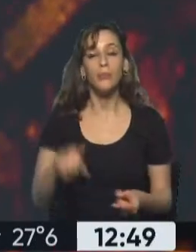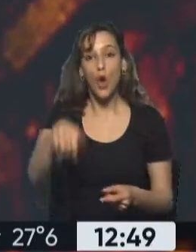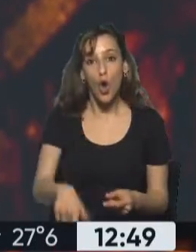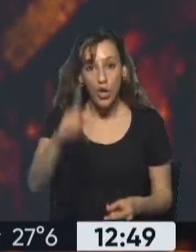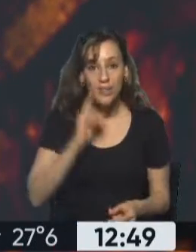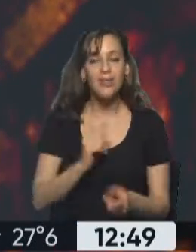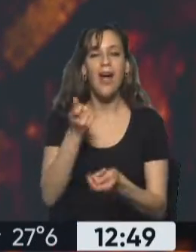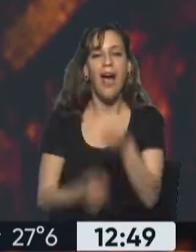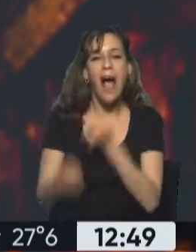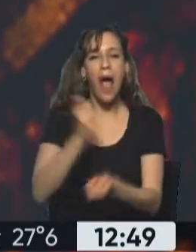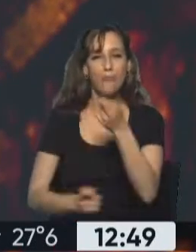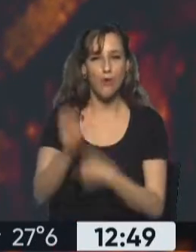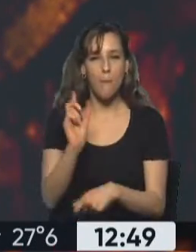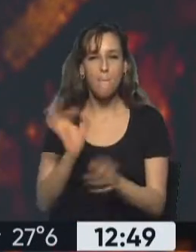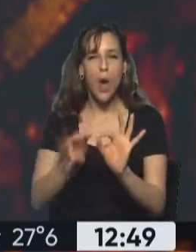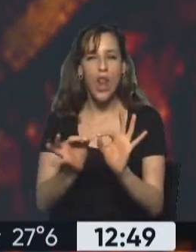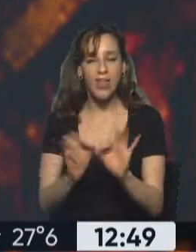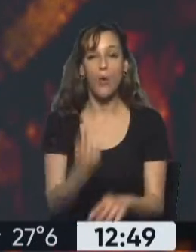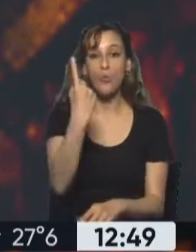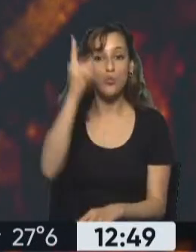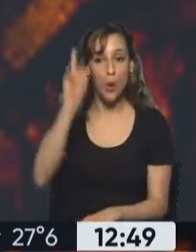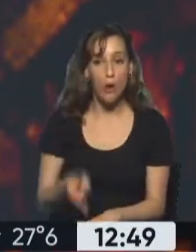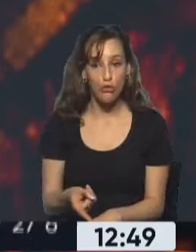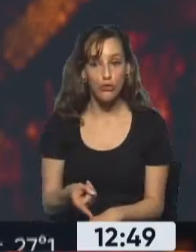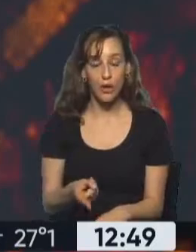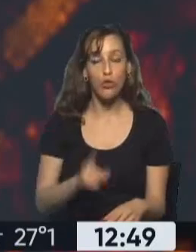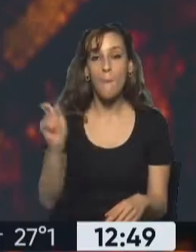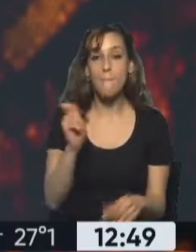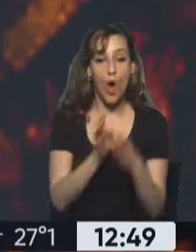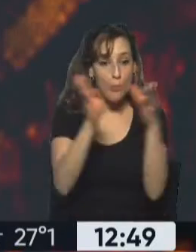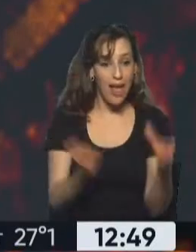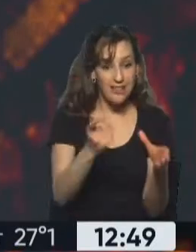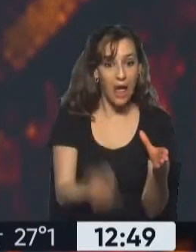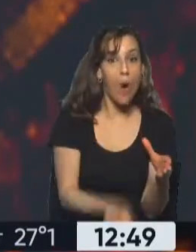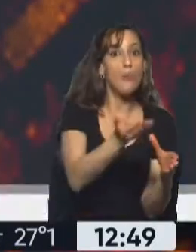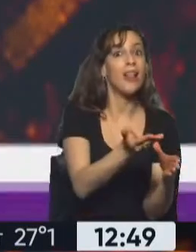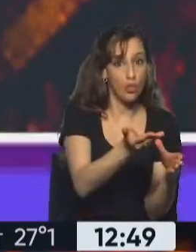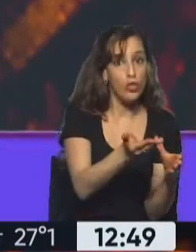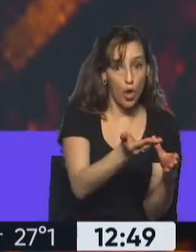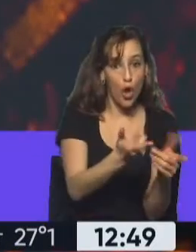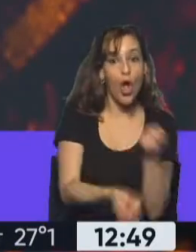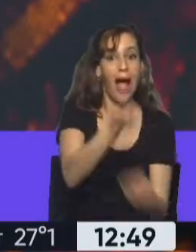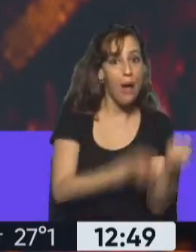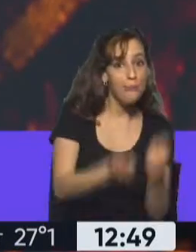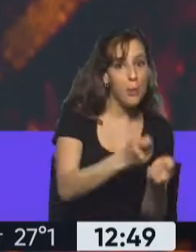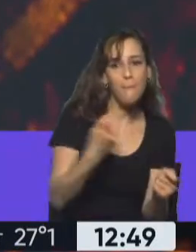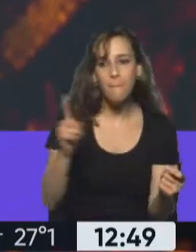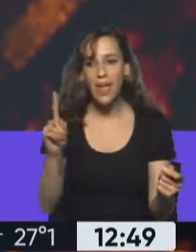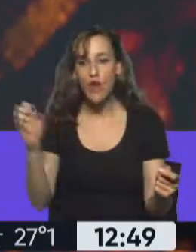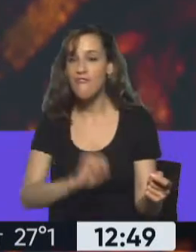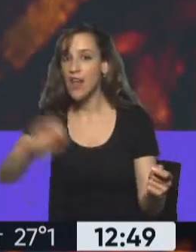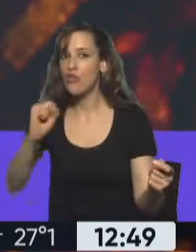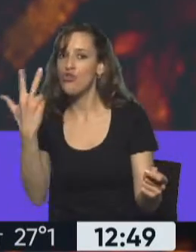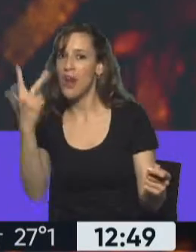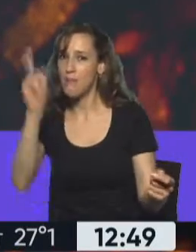lo dije más temprano, está aumentando al 1% en términos mensuales contra una inflación que crece al 3%. Es difícil echarle la culpa a esos factores. Y en este